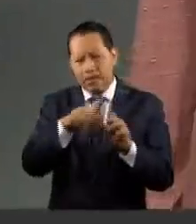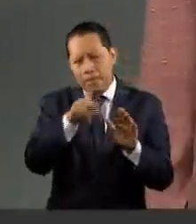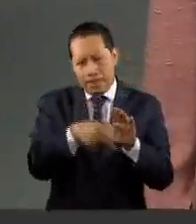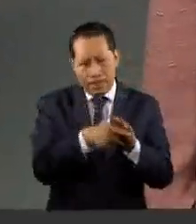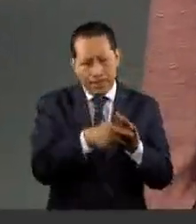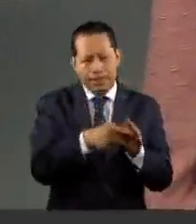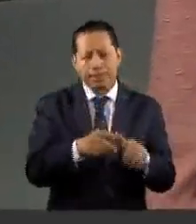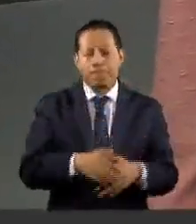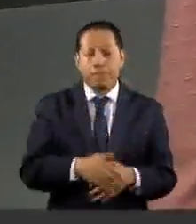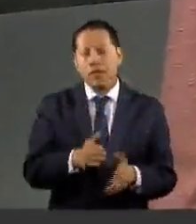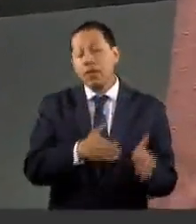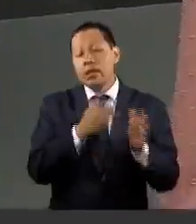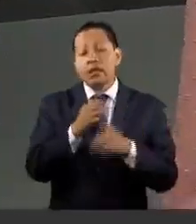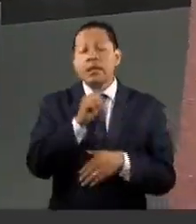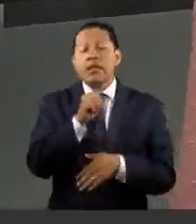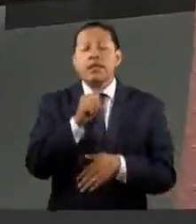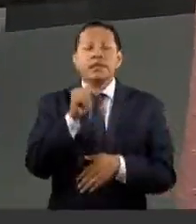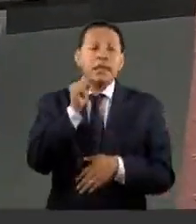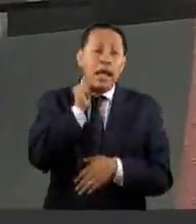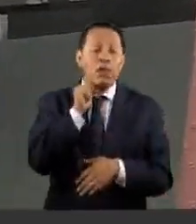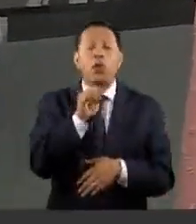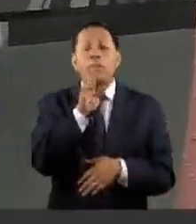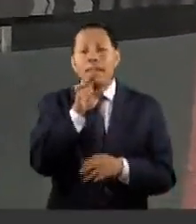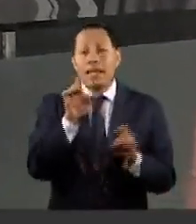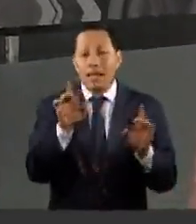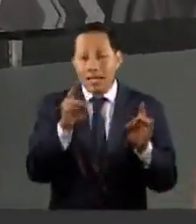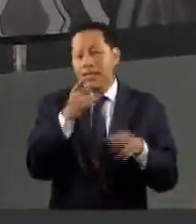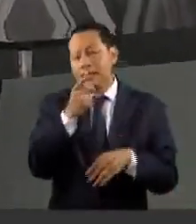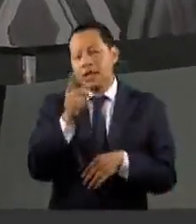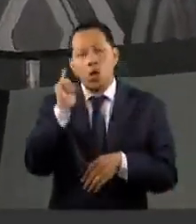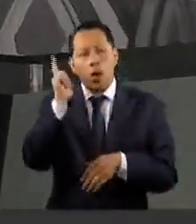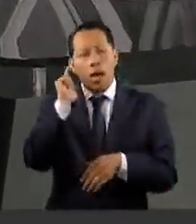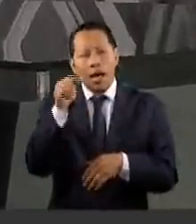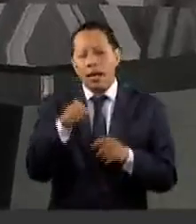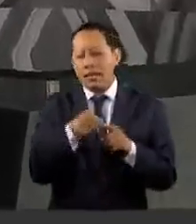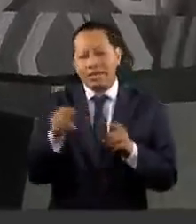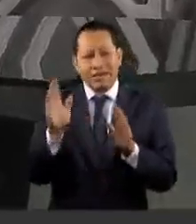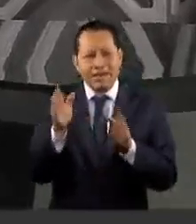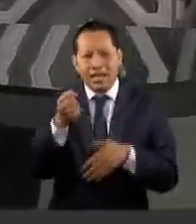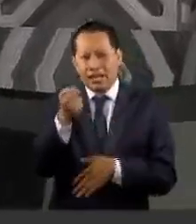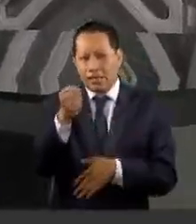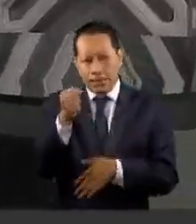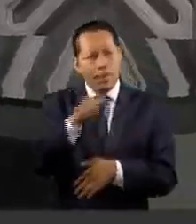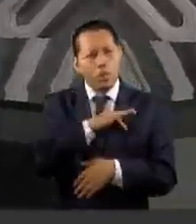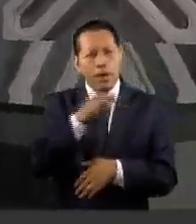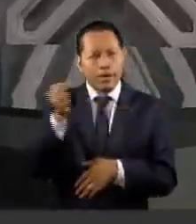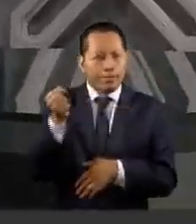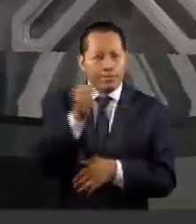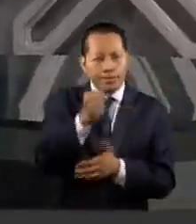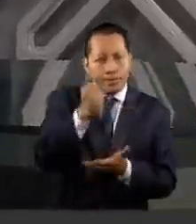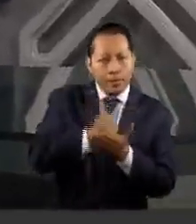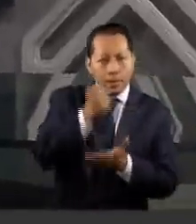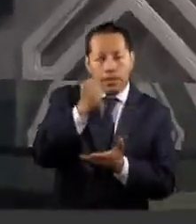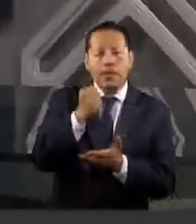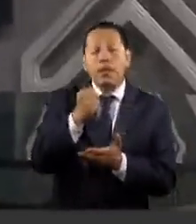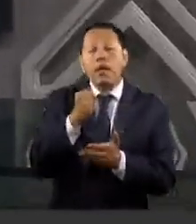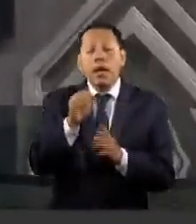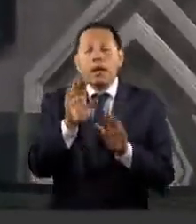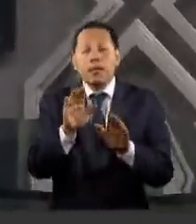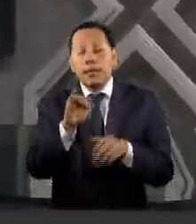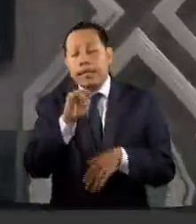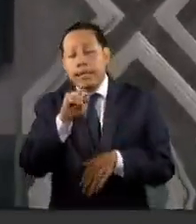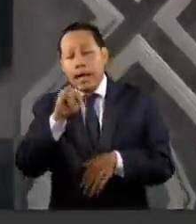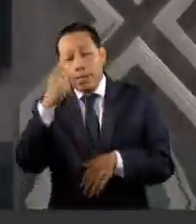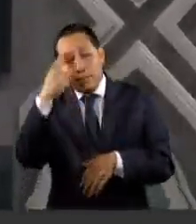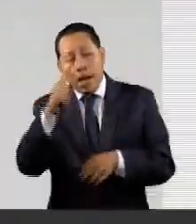El senador Miguel Ángel Mancera confió en que en septiembre se resuelvan los nombramientos pendientes y que el pleno del INAI sesionará de manera completa.